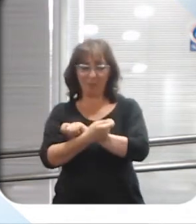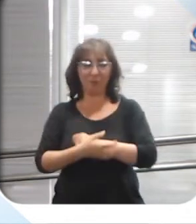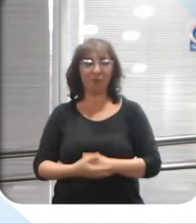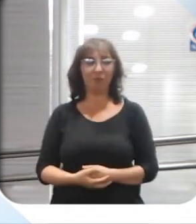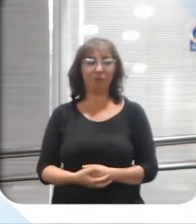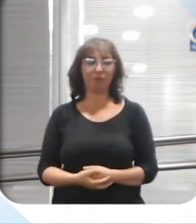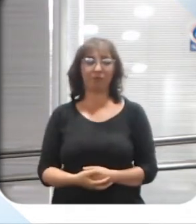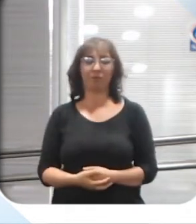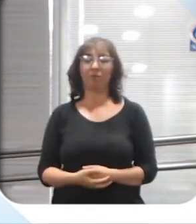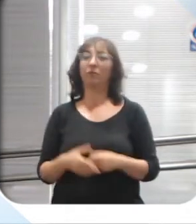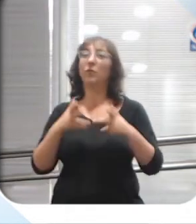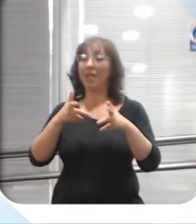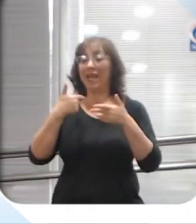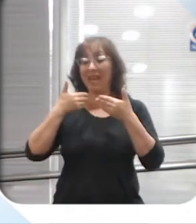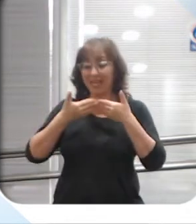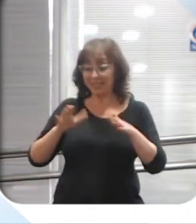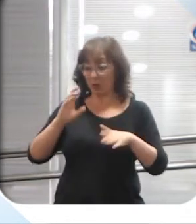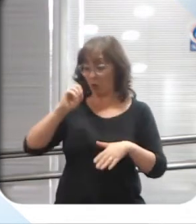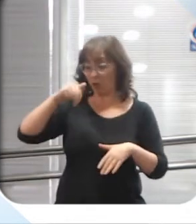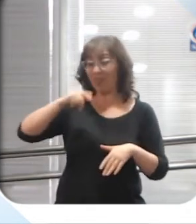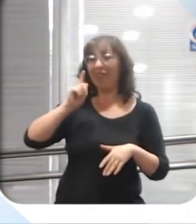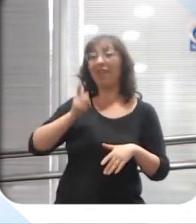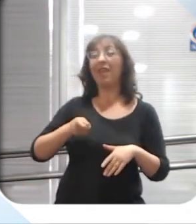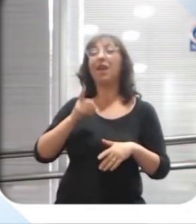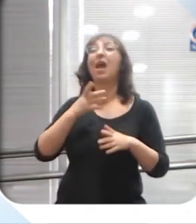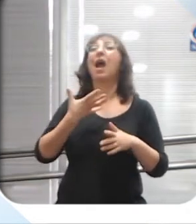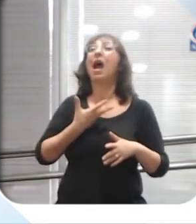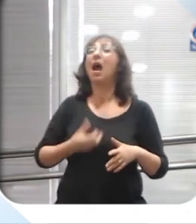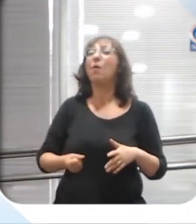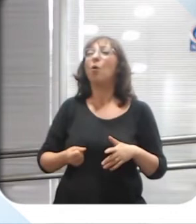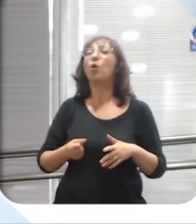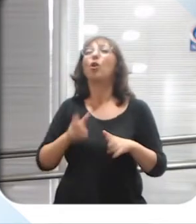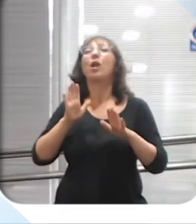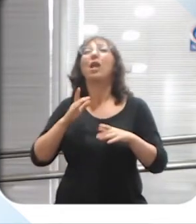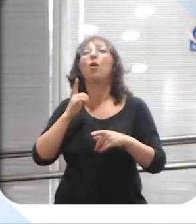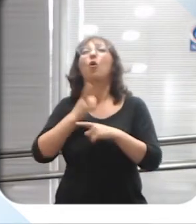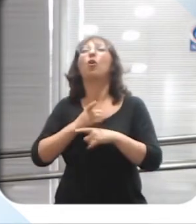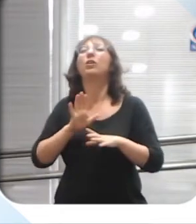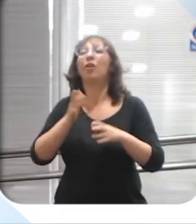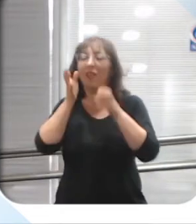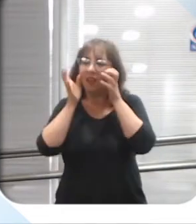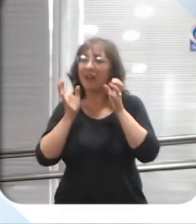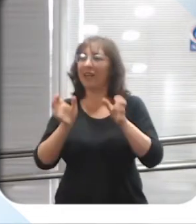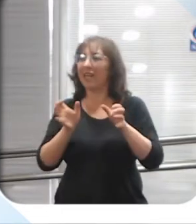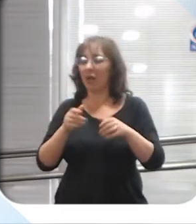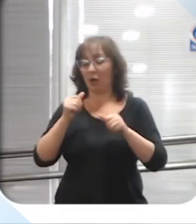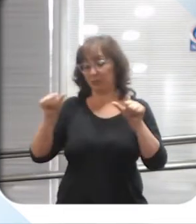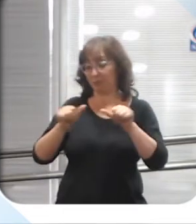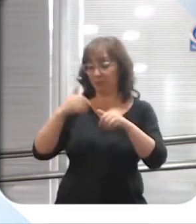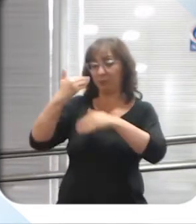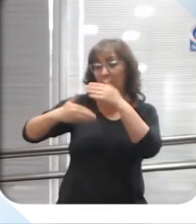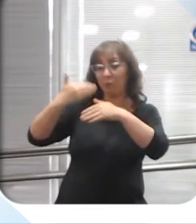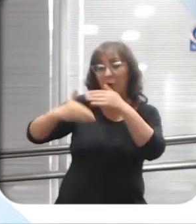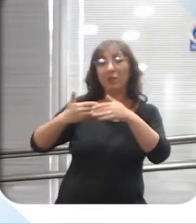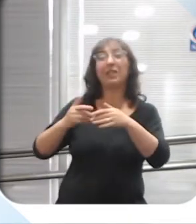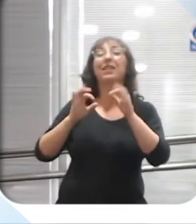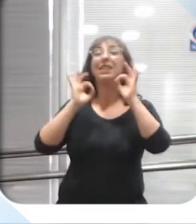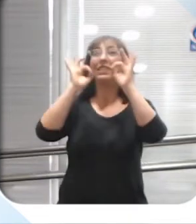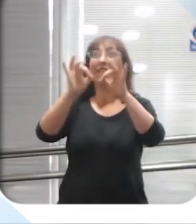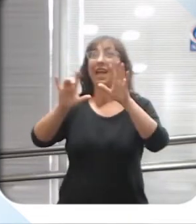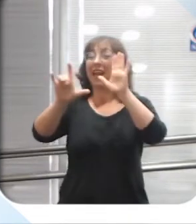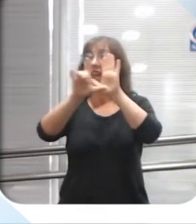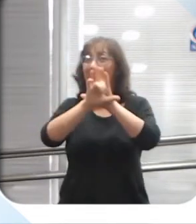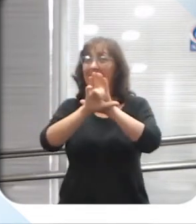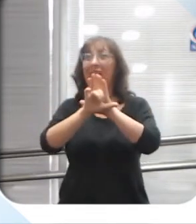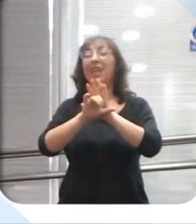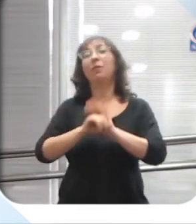un ratito, iniciativa surge con la problemática del aborto en condiciones de riesgo. Luego de que hicimos el proceso de que se llega a la ley, más